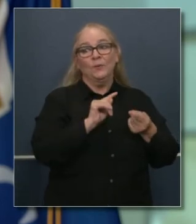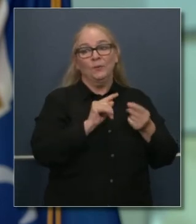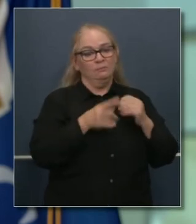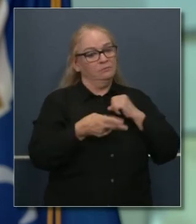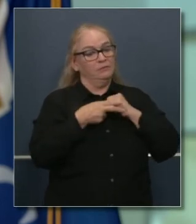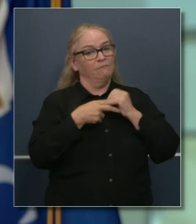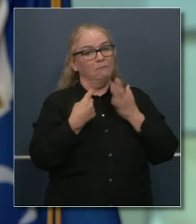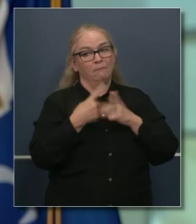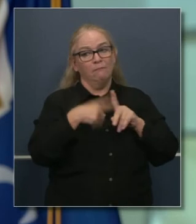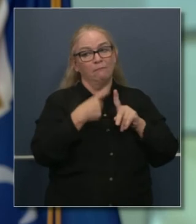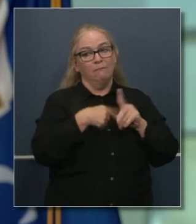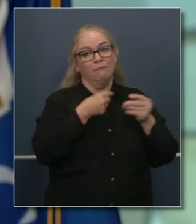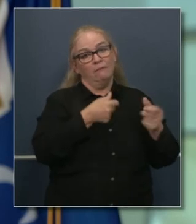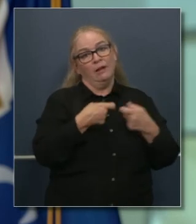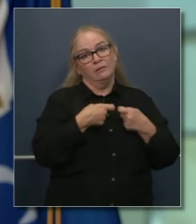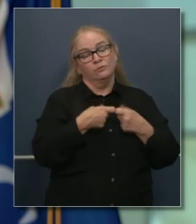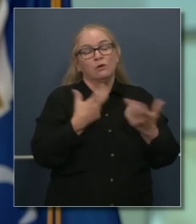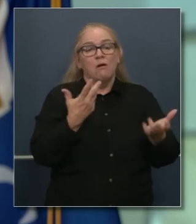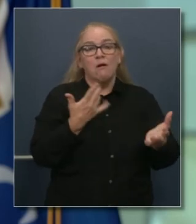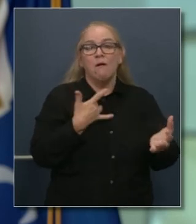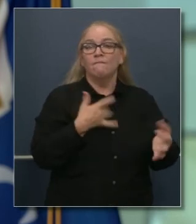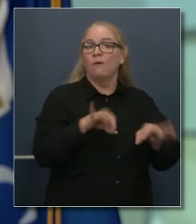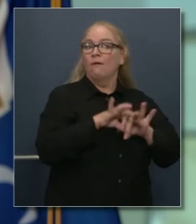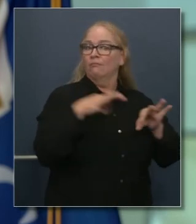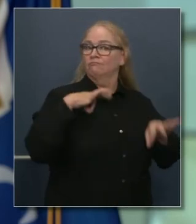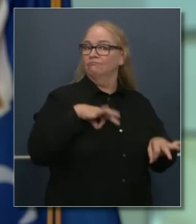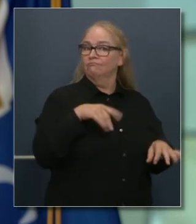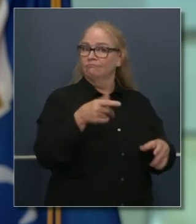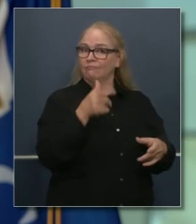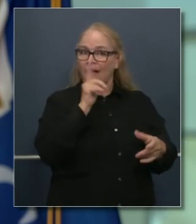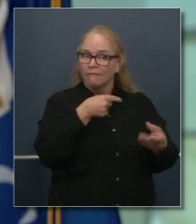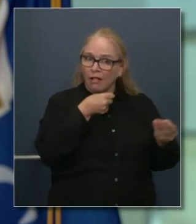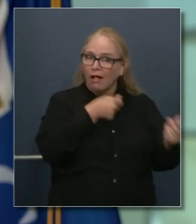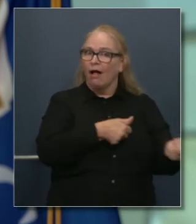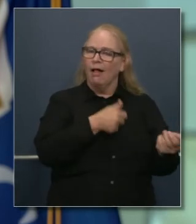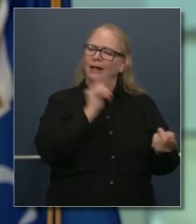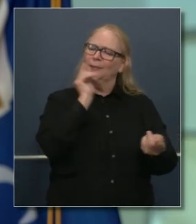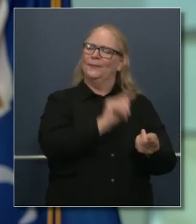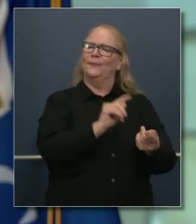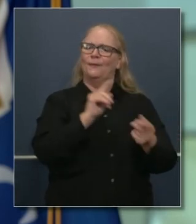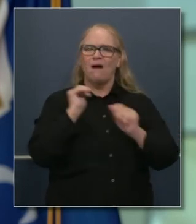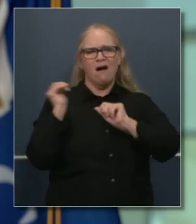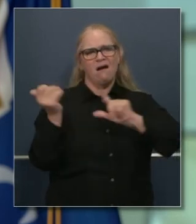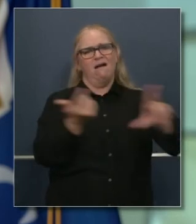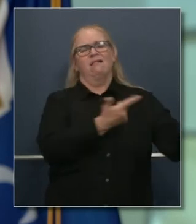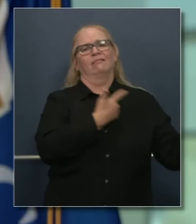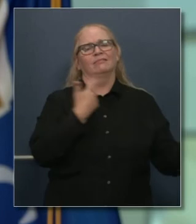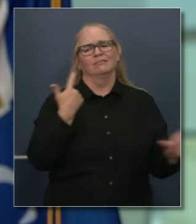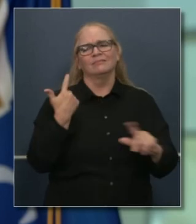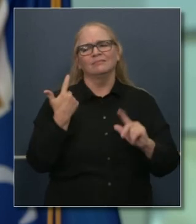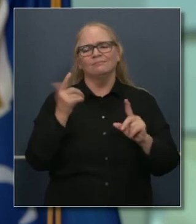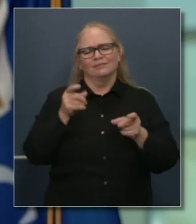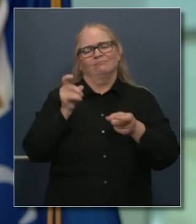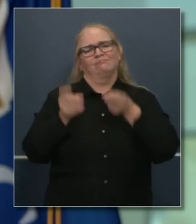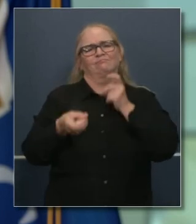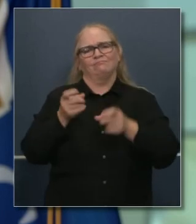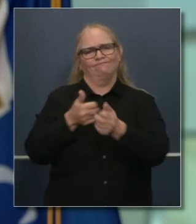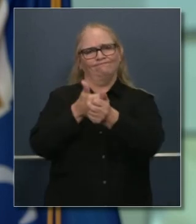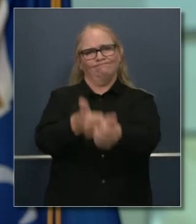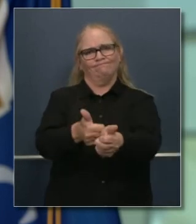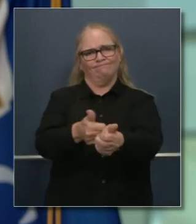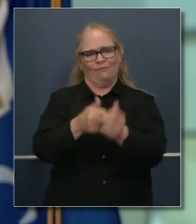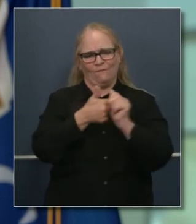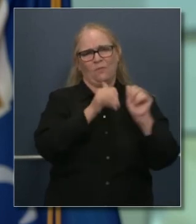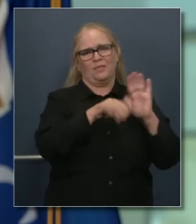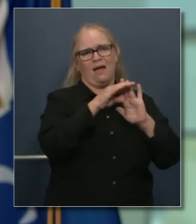ayudar muchísimo todas cositas que haga alguno de forma agregada nos ayudará muchísimo para reducir los impactos